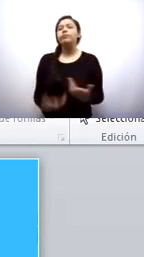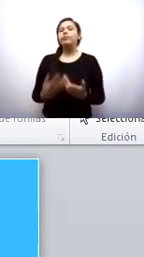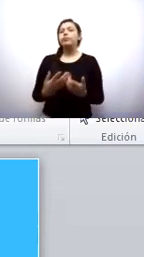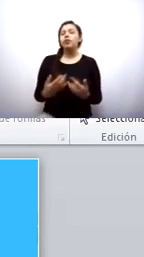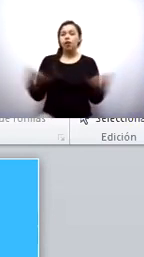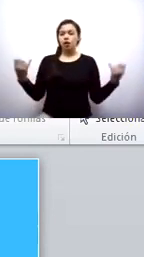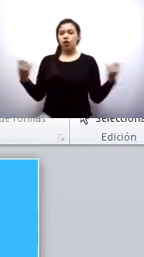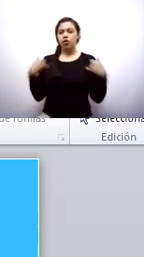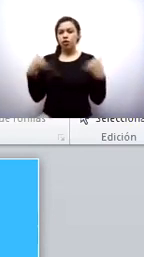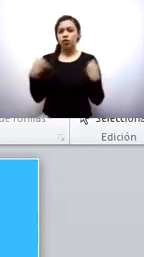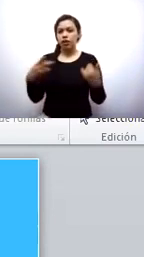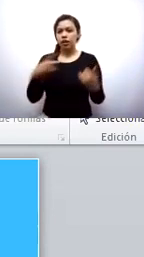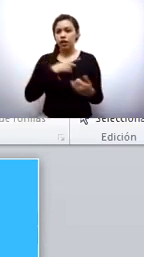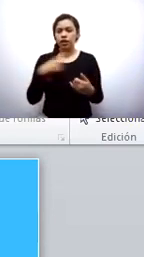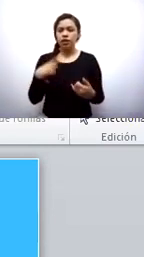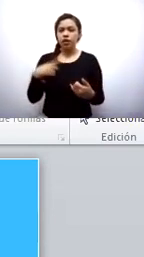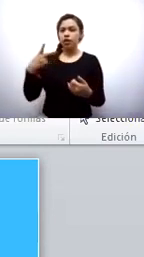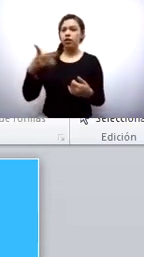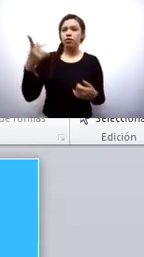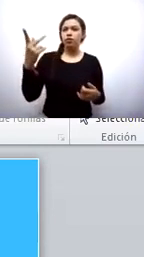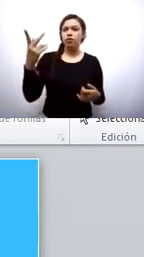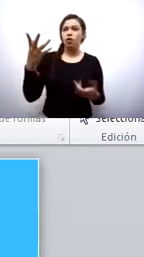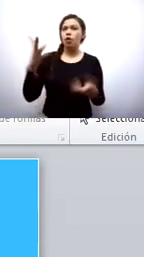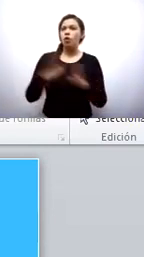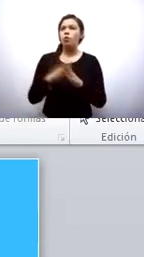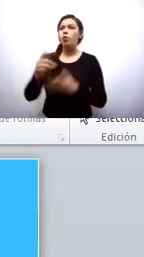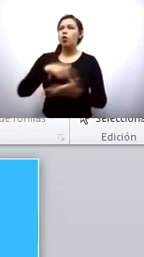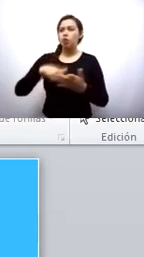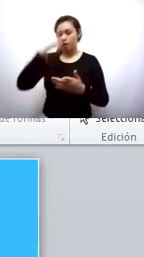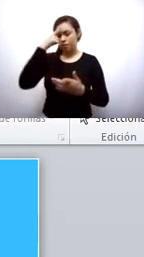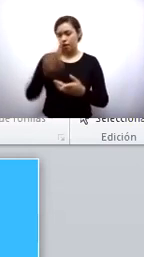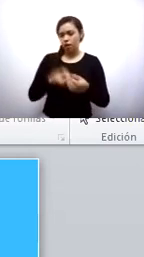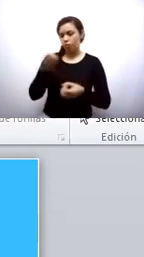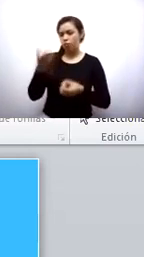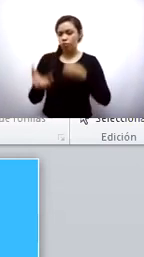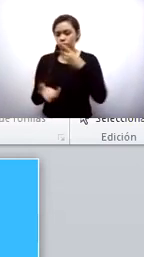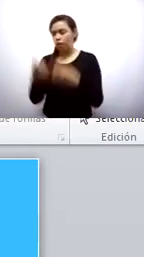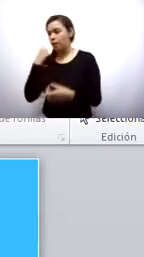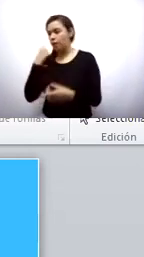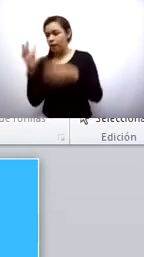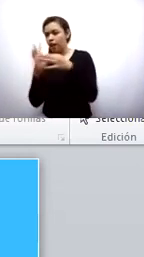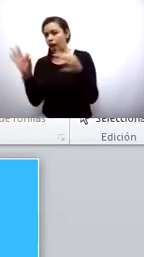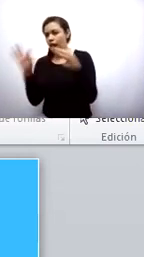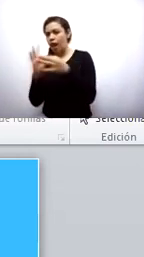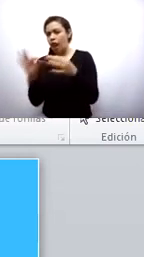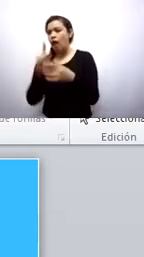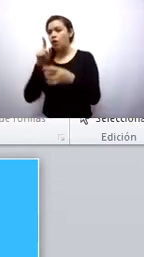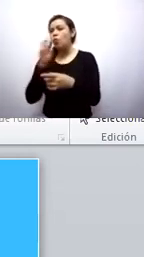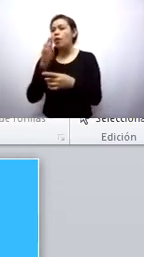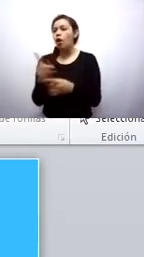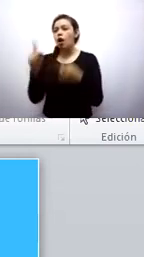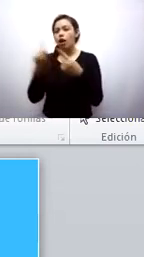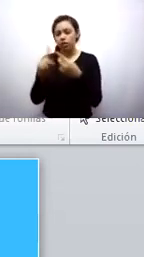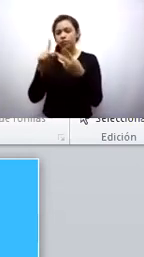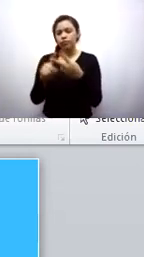un canal de retroalimentación en el que les podamos indicar de qué manera pueden mejorar su trabajo y no